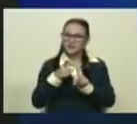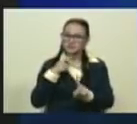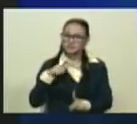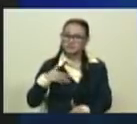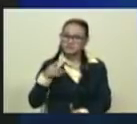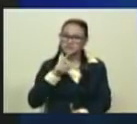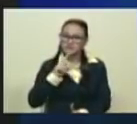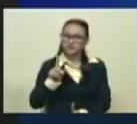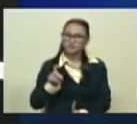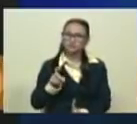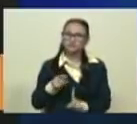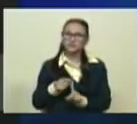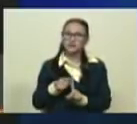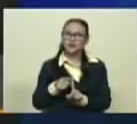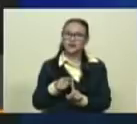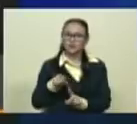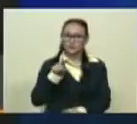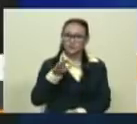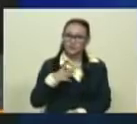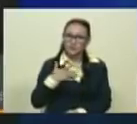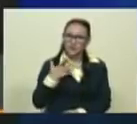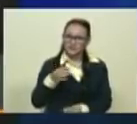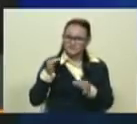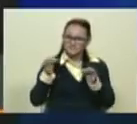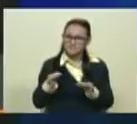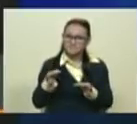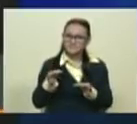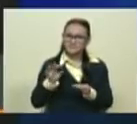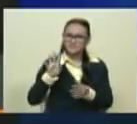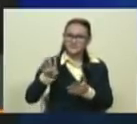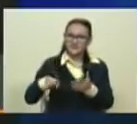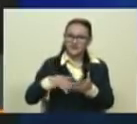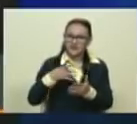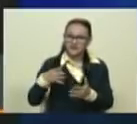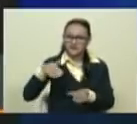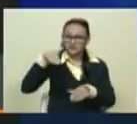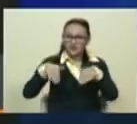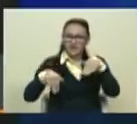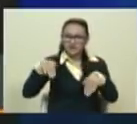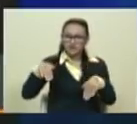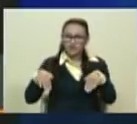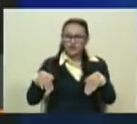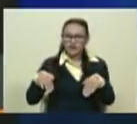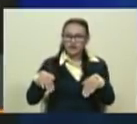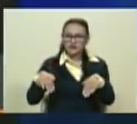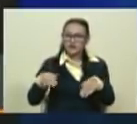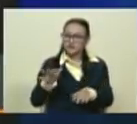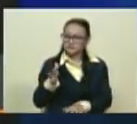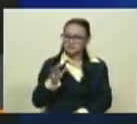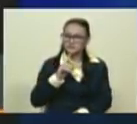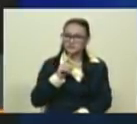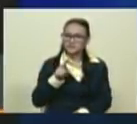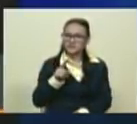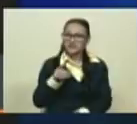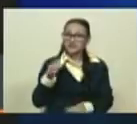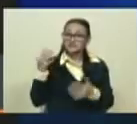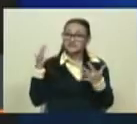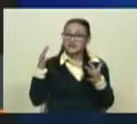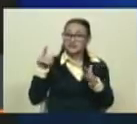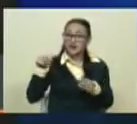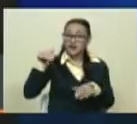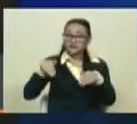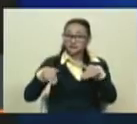preguntar si usted puede confirmar el calendario electoral, es decir, que se celebrarán